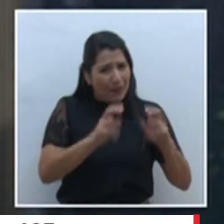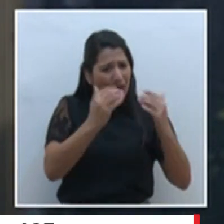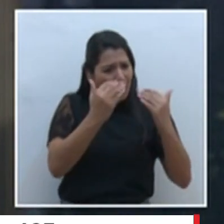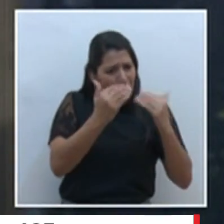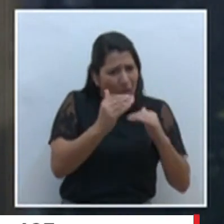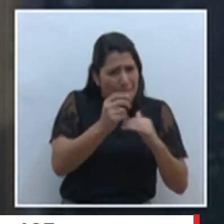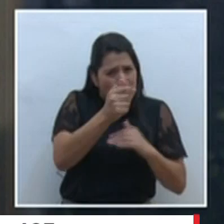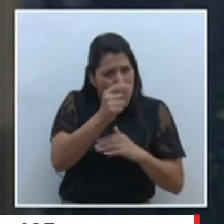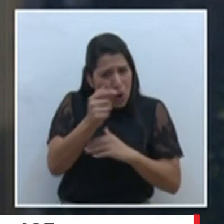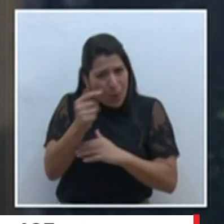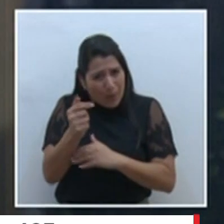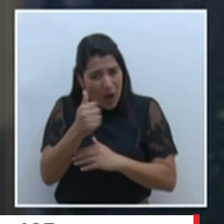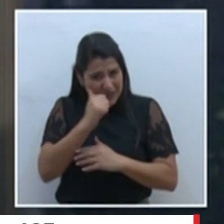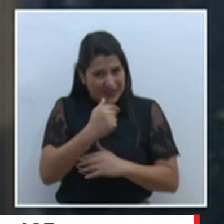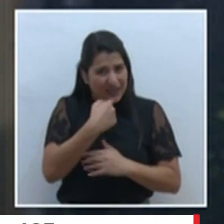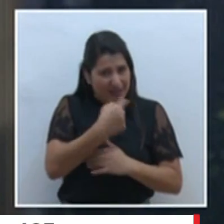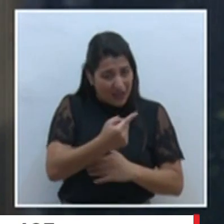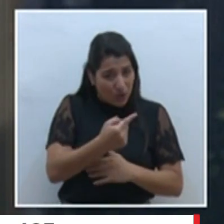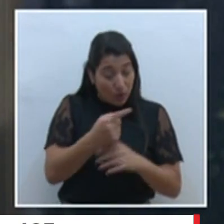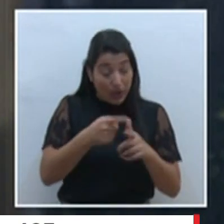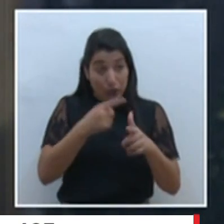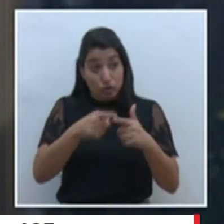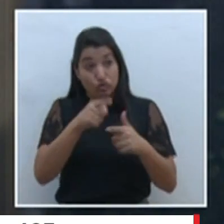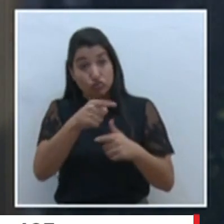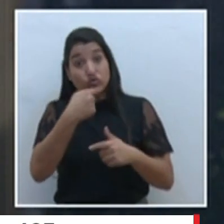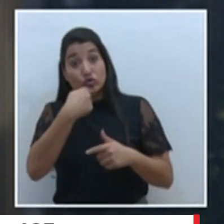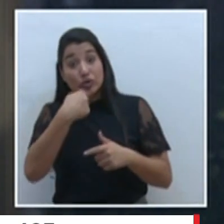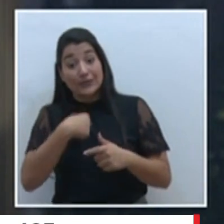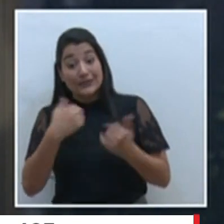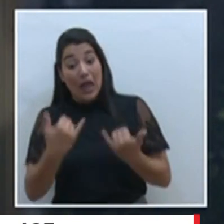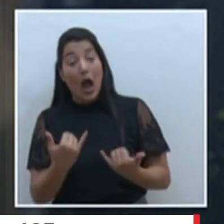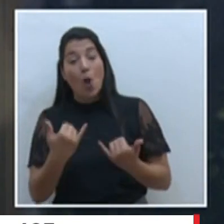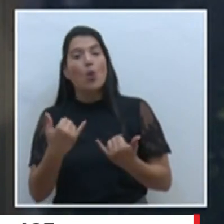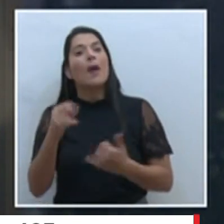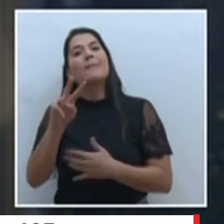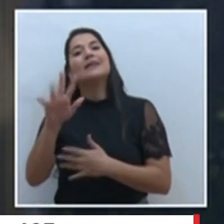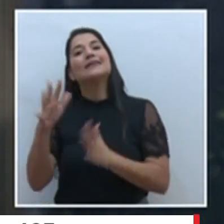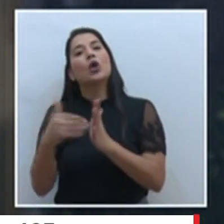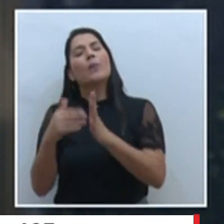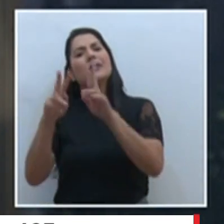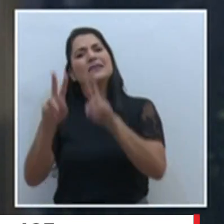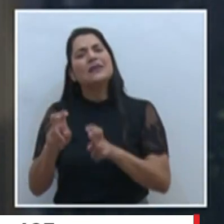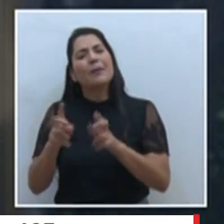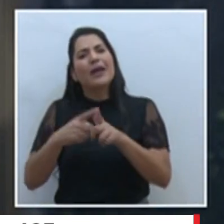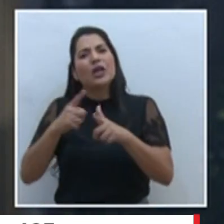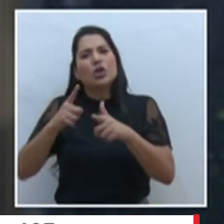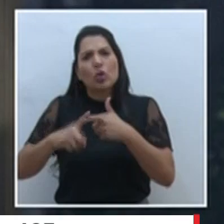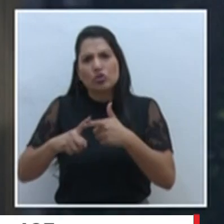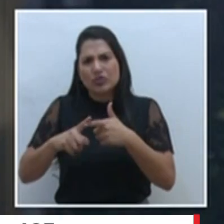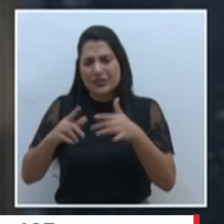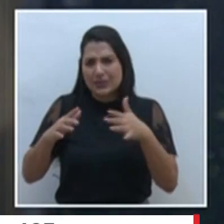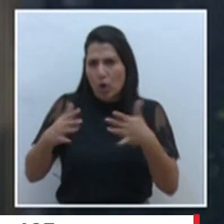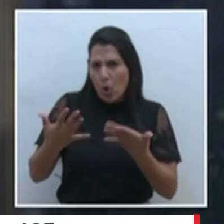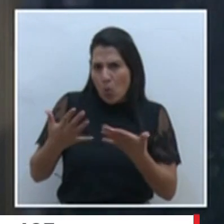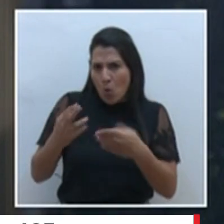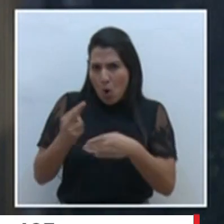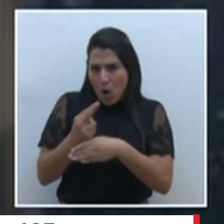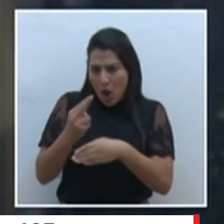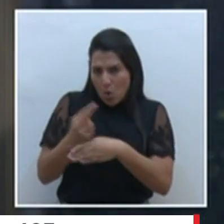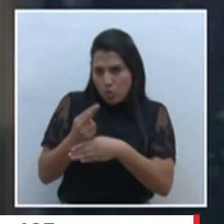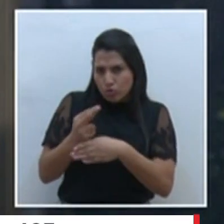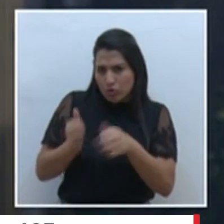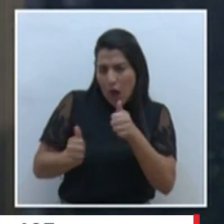repatriados. Tal vez con el dato que usted da ahora de la cantidad de pruebas que hay, ¿cómo se están dosificando? ¿Cuál es el criterio